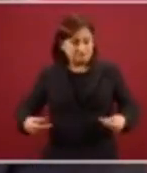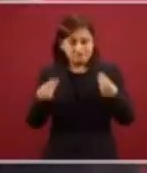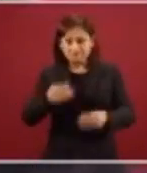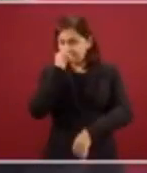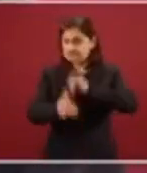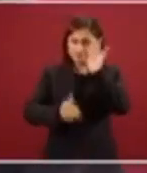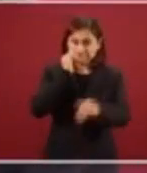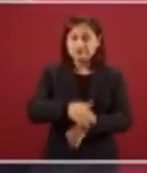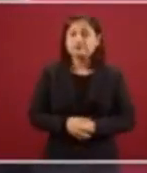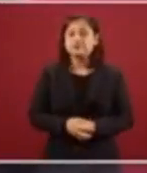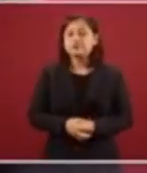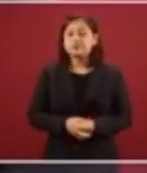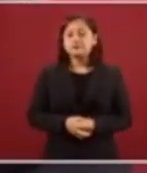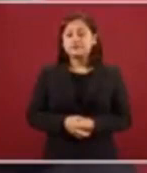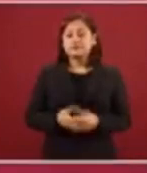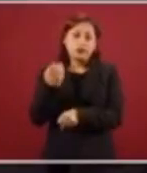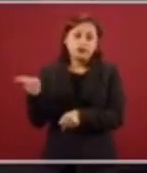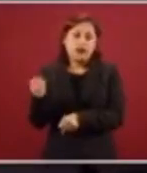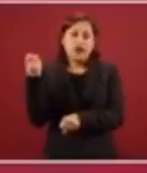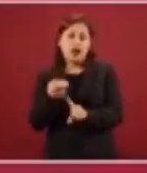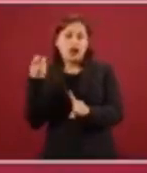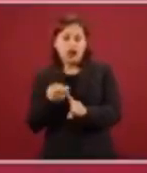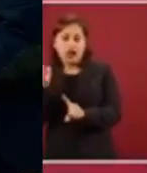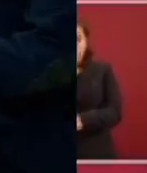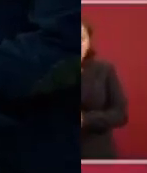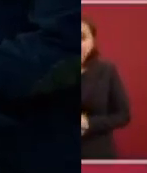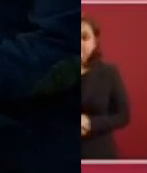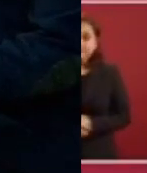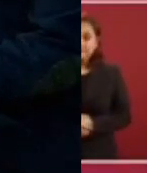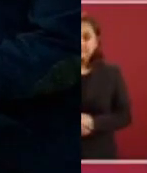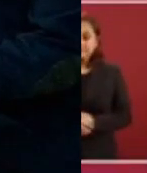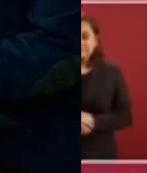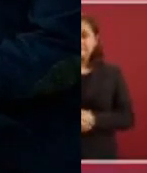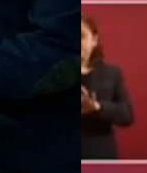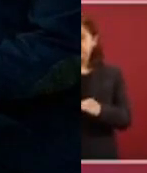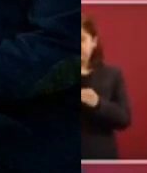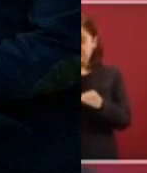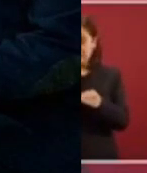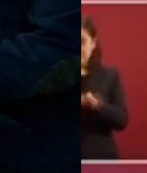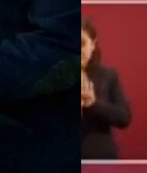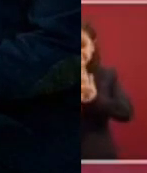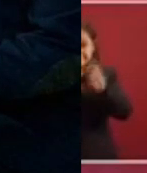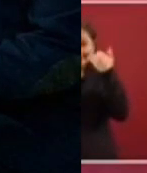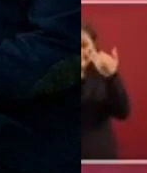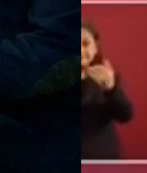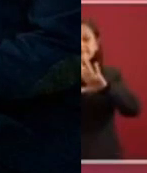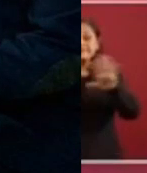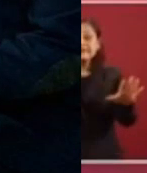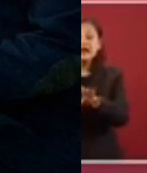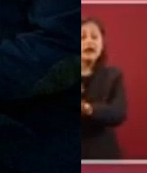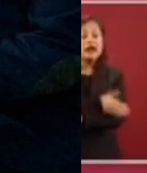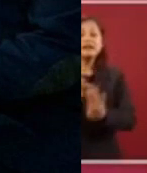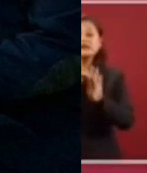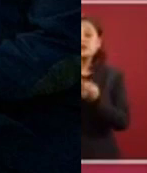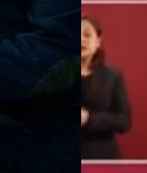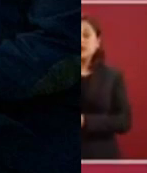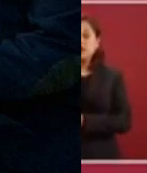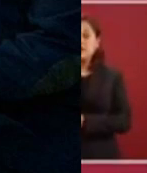Entonces, exageran. Estamos ante el fracaso rotundo del modelo neoliberal.